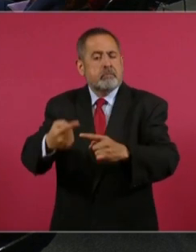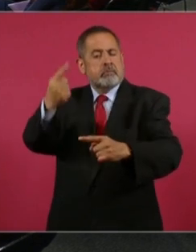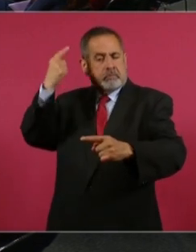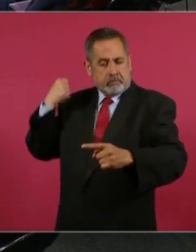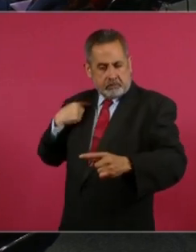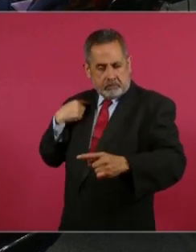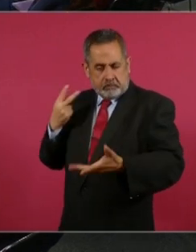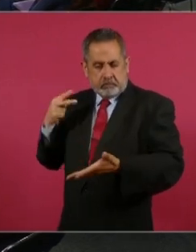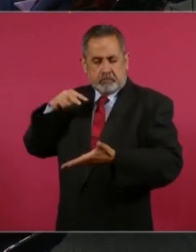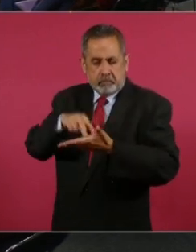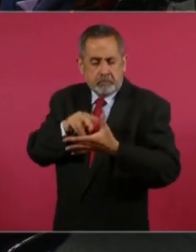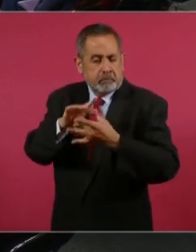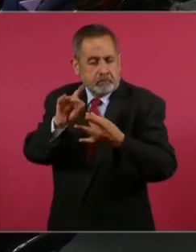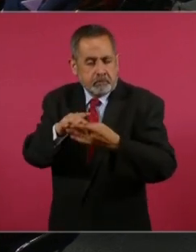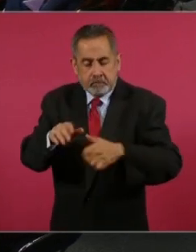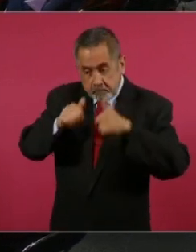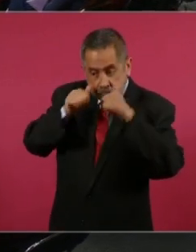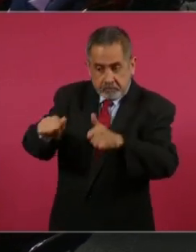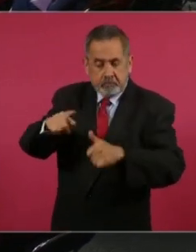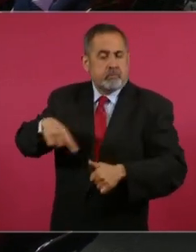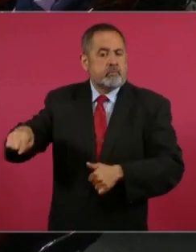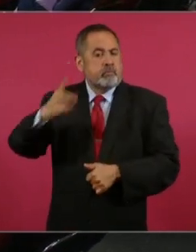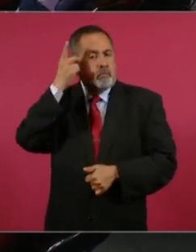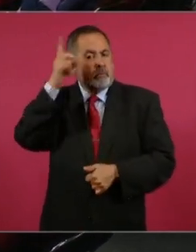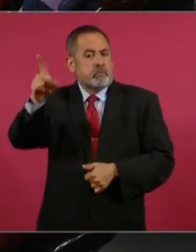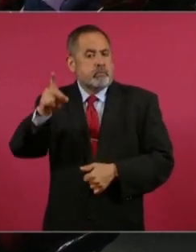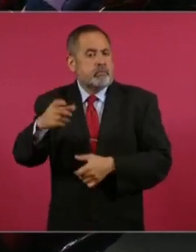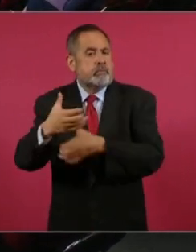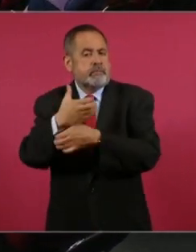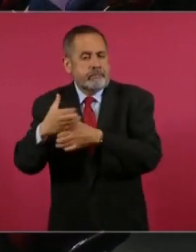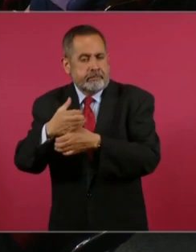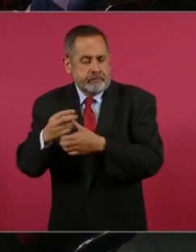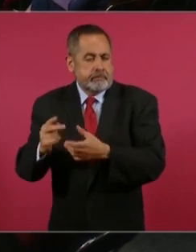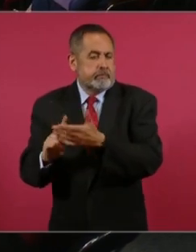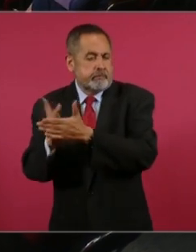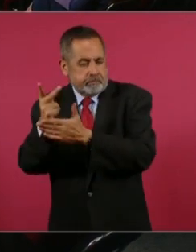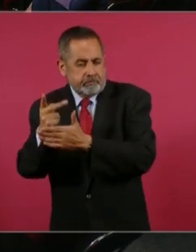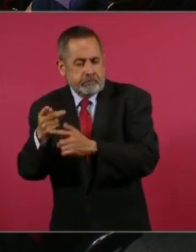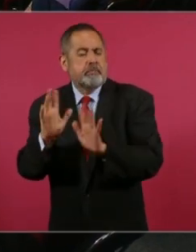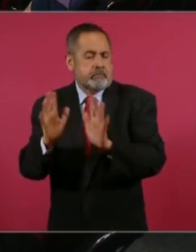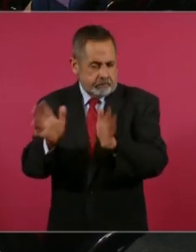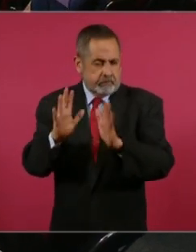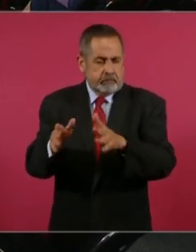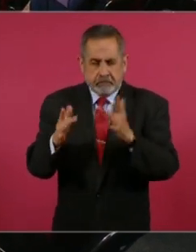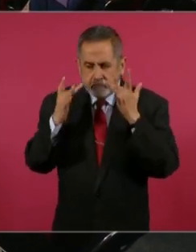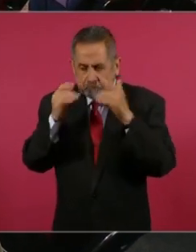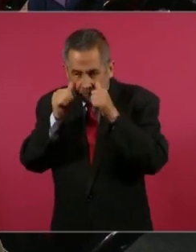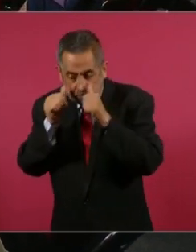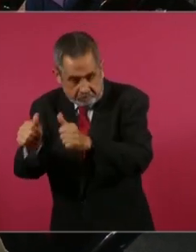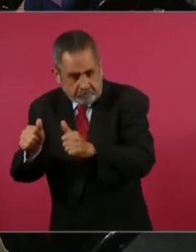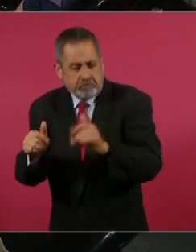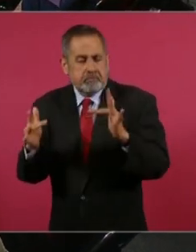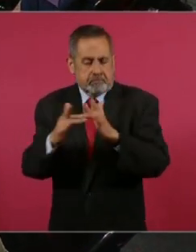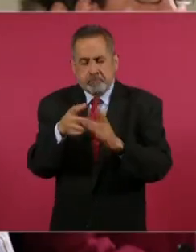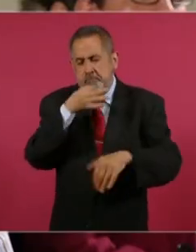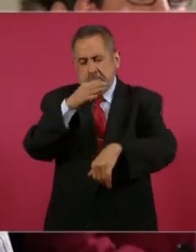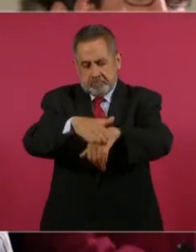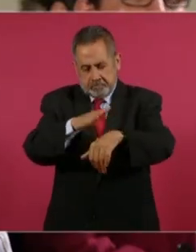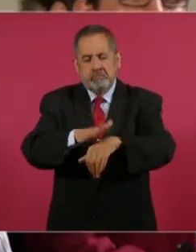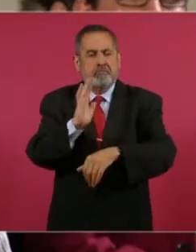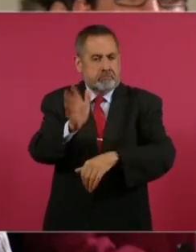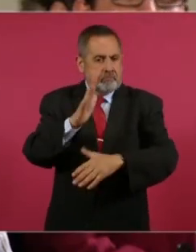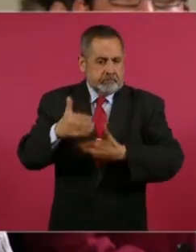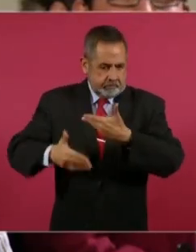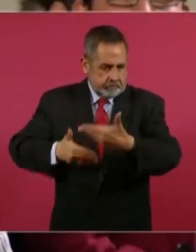la ocasión anterior a los cafetaleros, tanto por gobernación como medio ambiente, y se ha estado avanzando. Solamente quería comentarle al